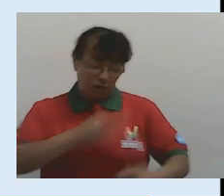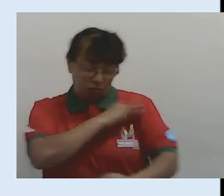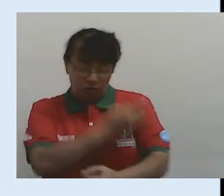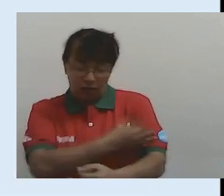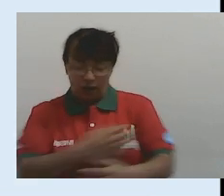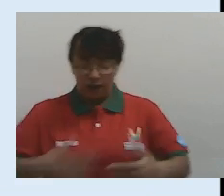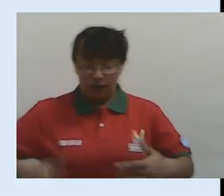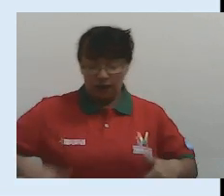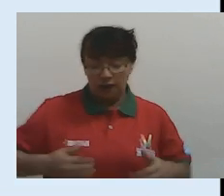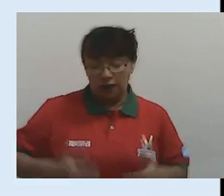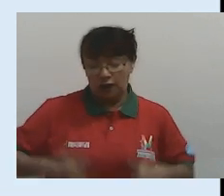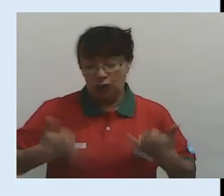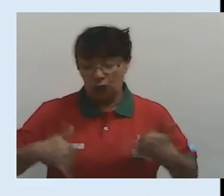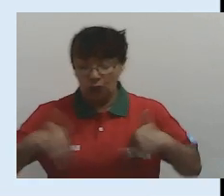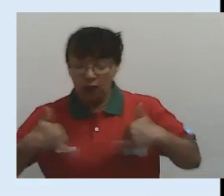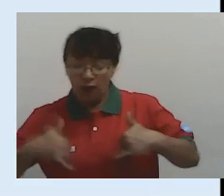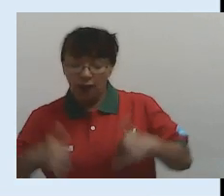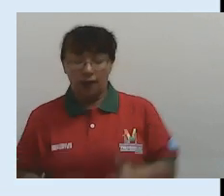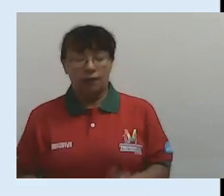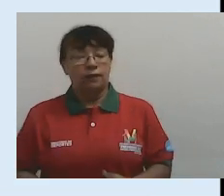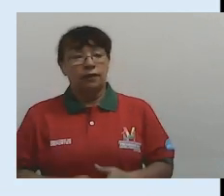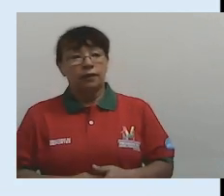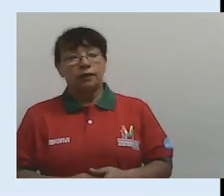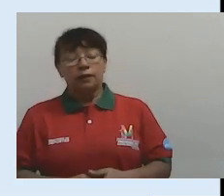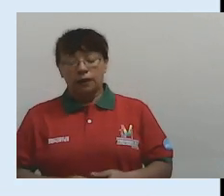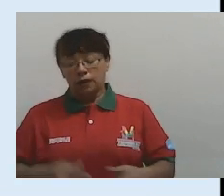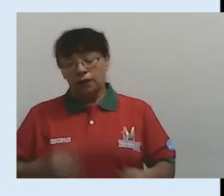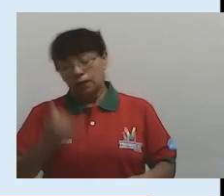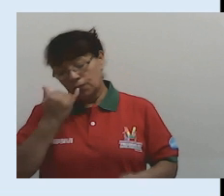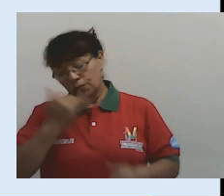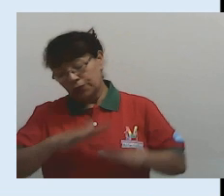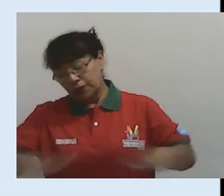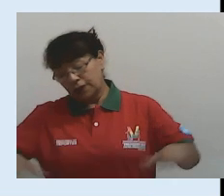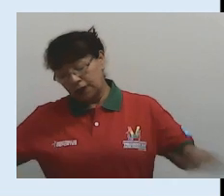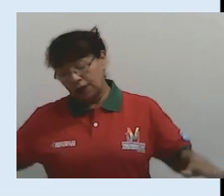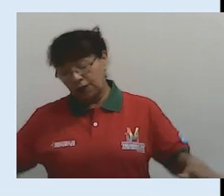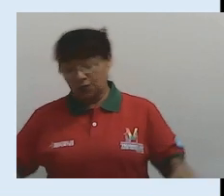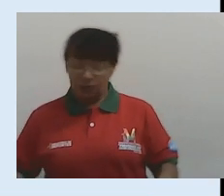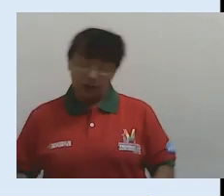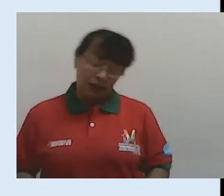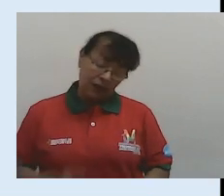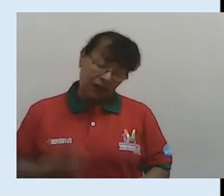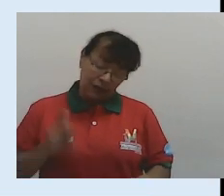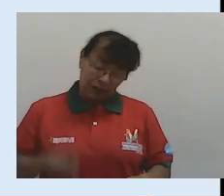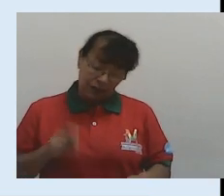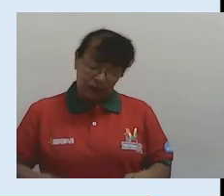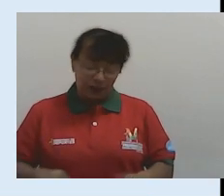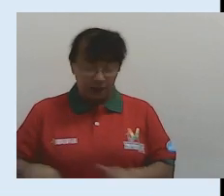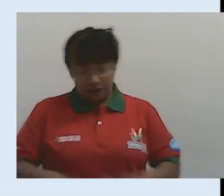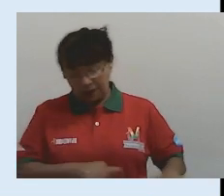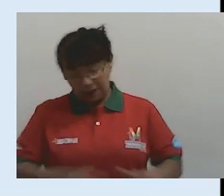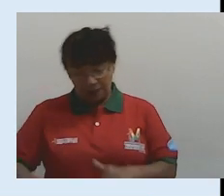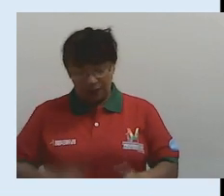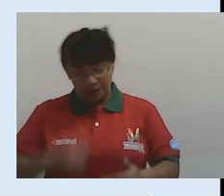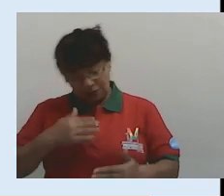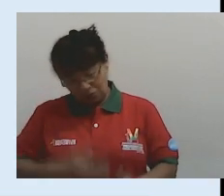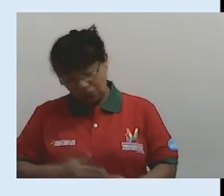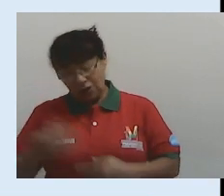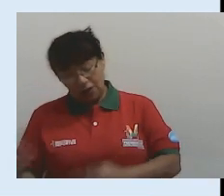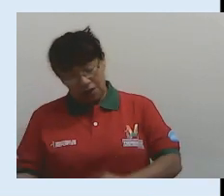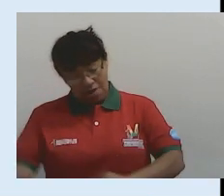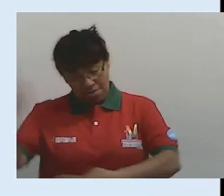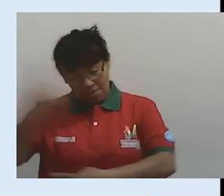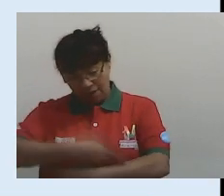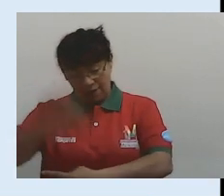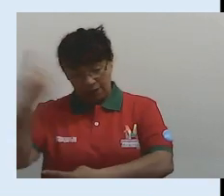no queremos movernos mucho, pero los niños no. Los niños necesitan actividad continua. Por eso